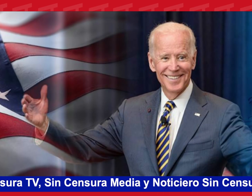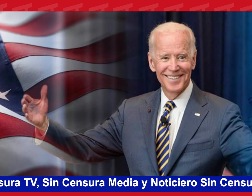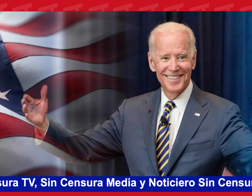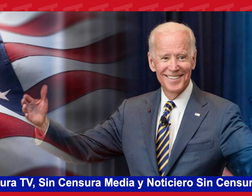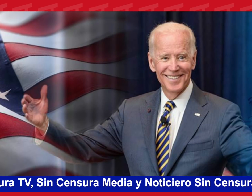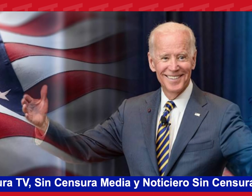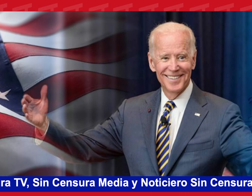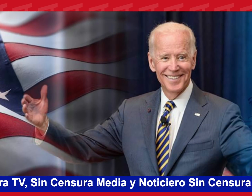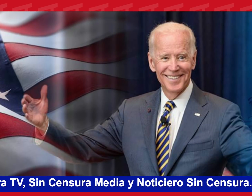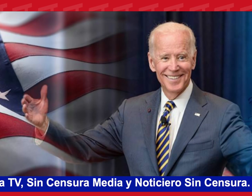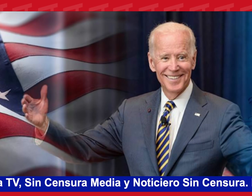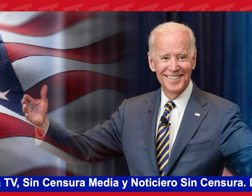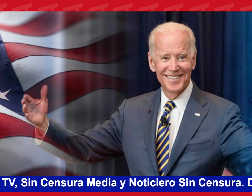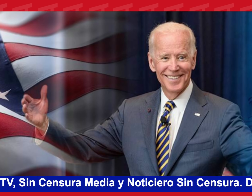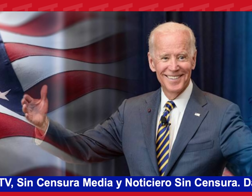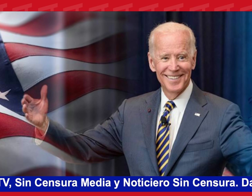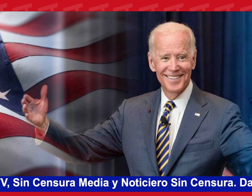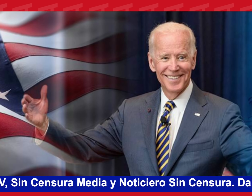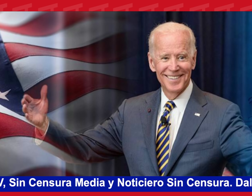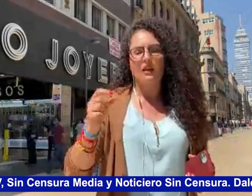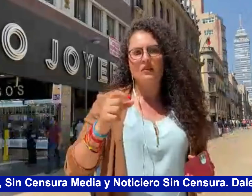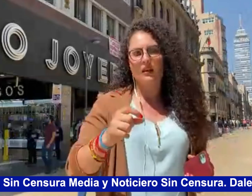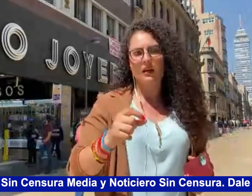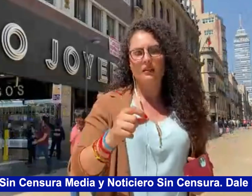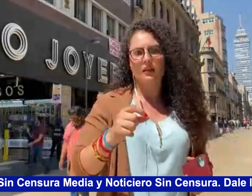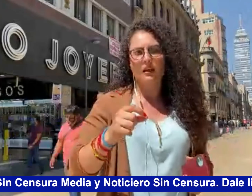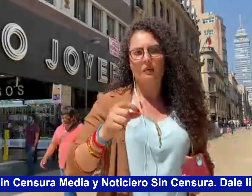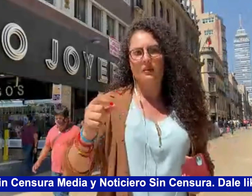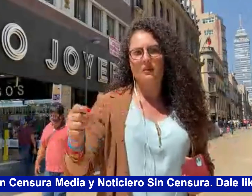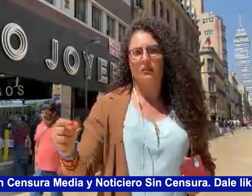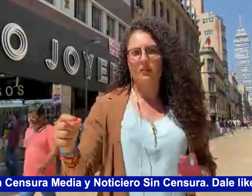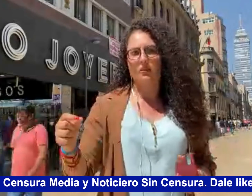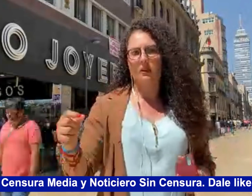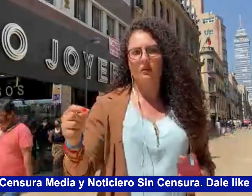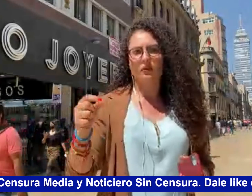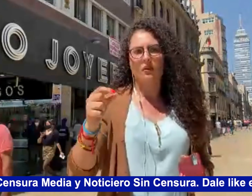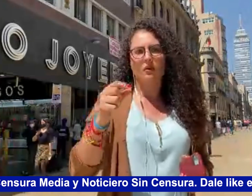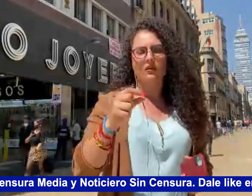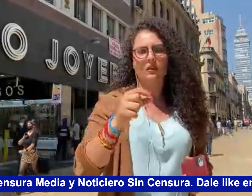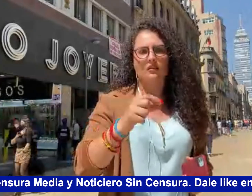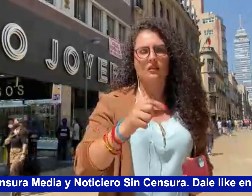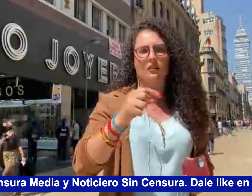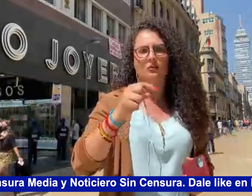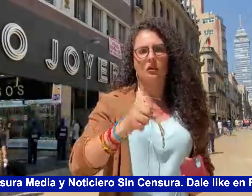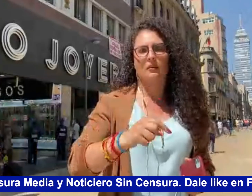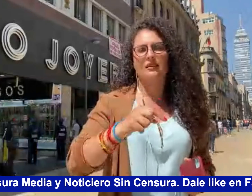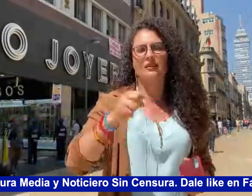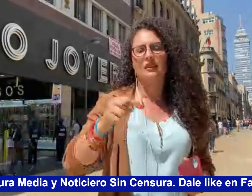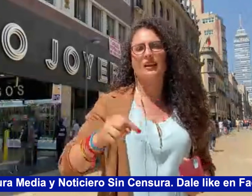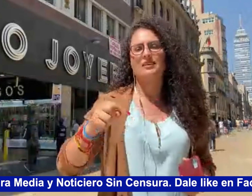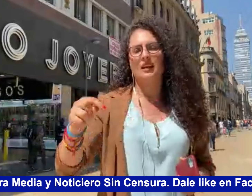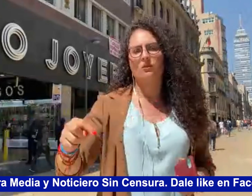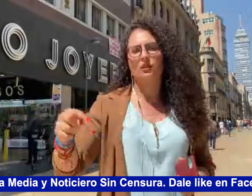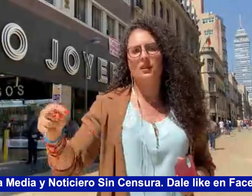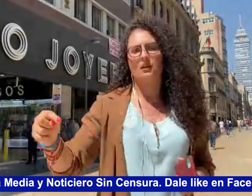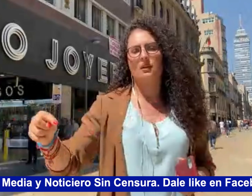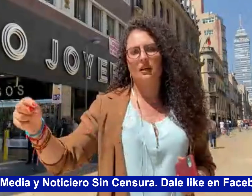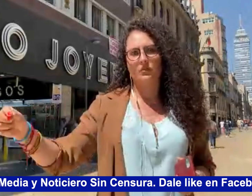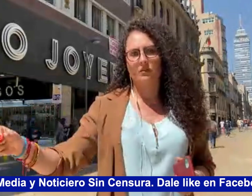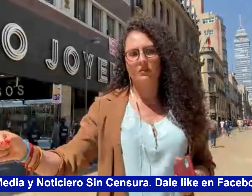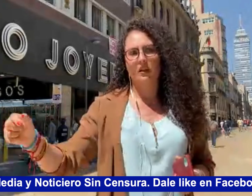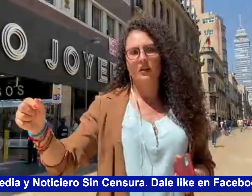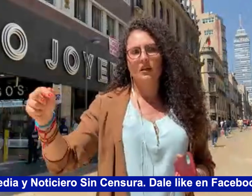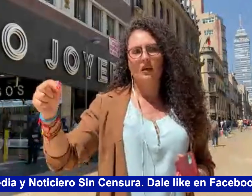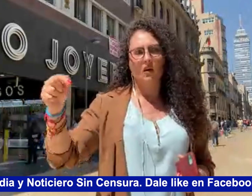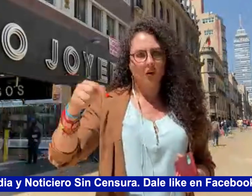migración irregular. Y en esta carta, el presidente López Obrador fue congruente al decir que buscaban atender las causas de la